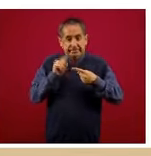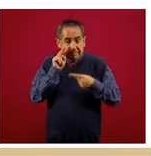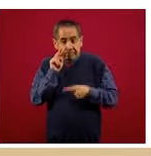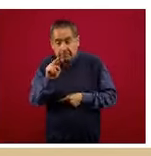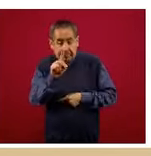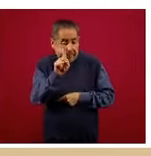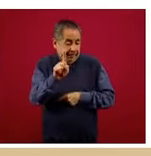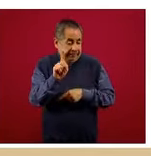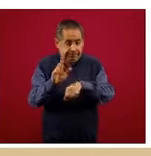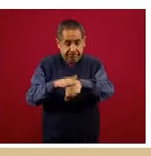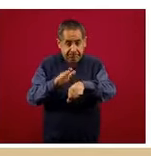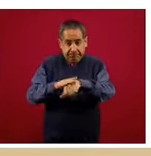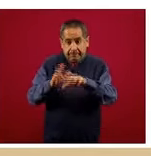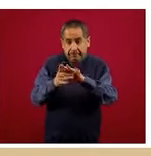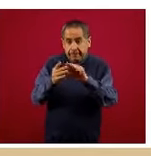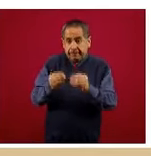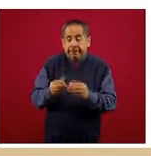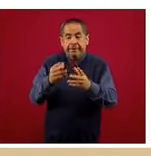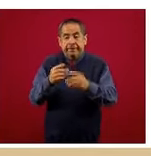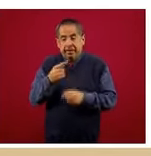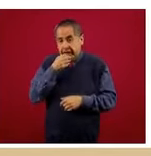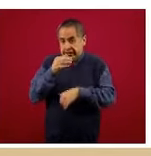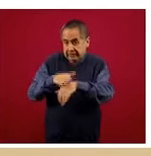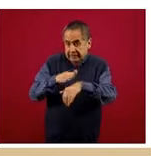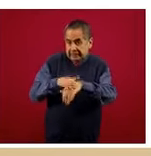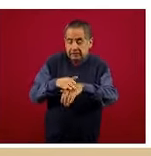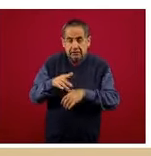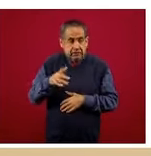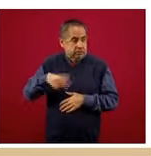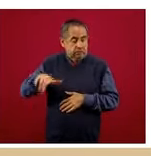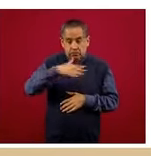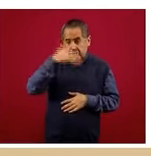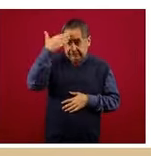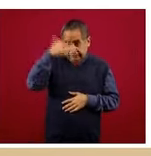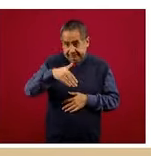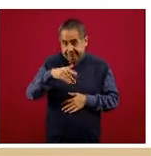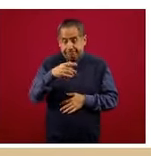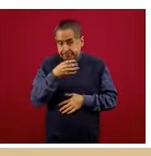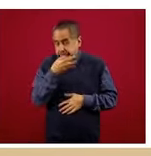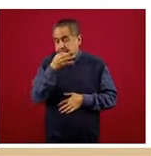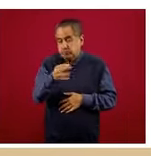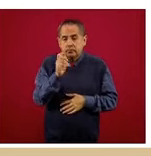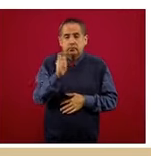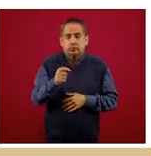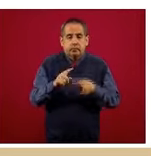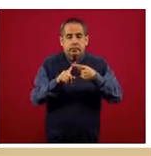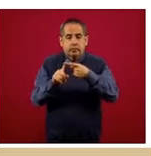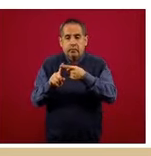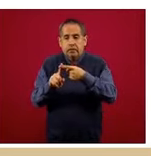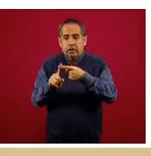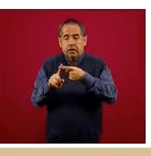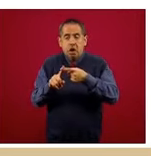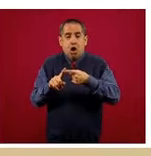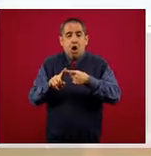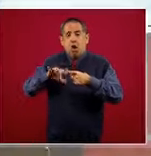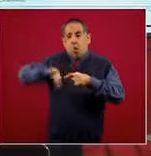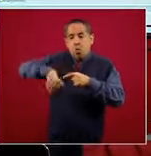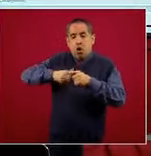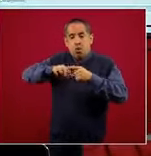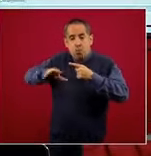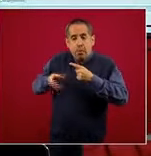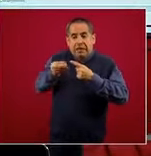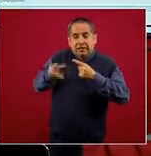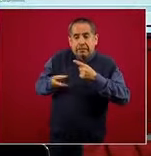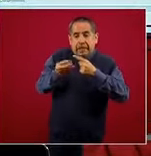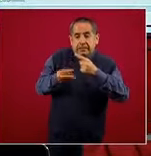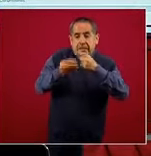es muy importante comentar, para que también lo sepan en casa, no son casos acumulados, ¿sí?